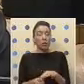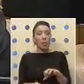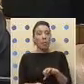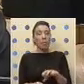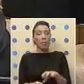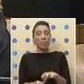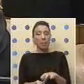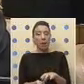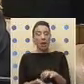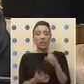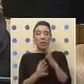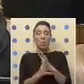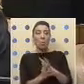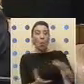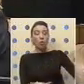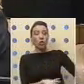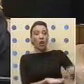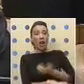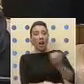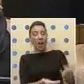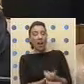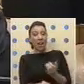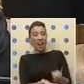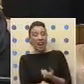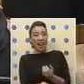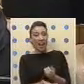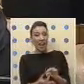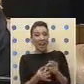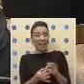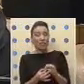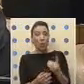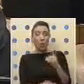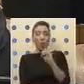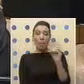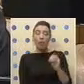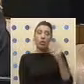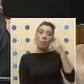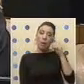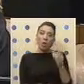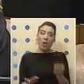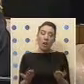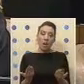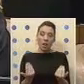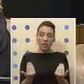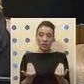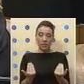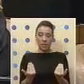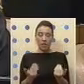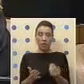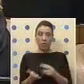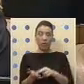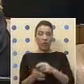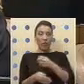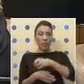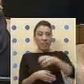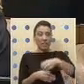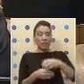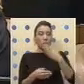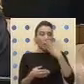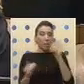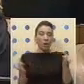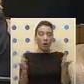detenta altos niveles de ingreso del 1%, sin embargo, resulta necesaria entonces una distribución de mejor